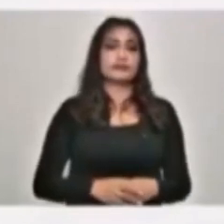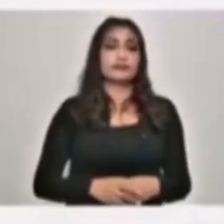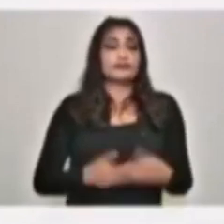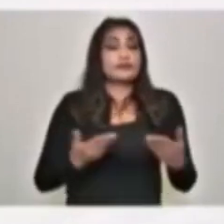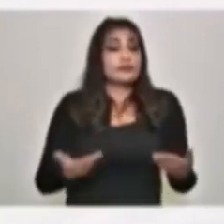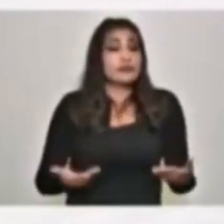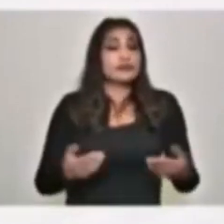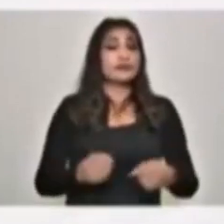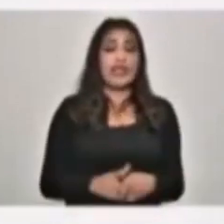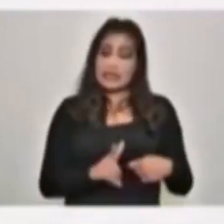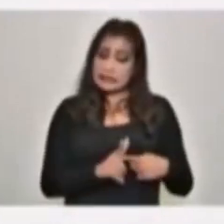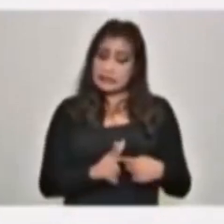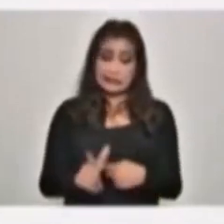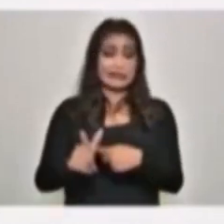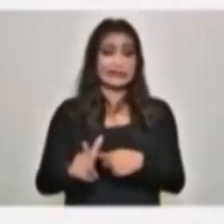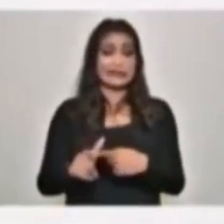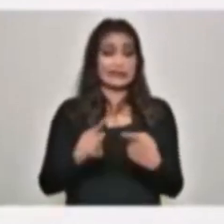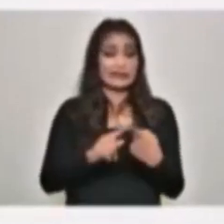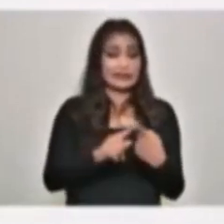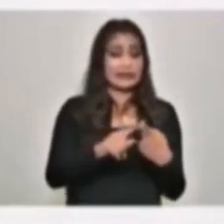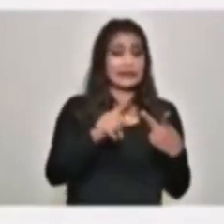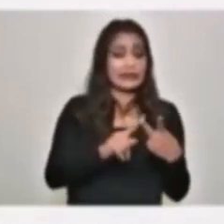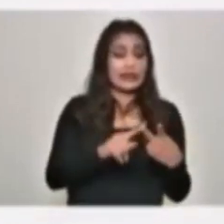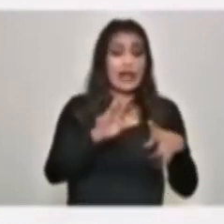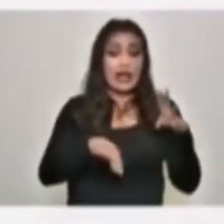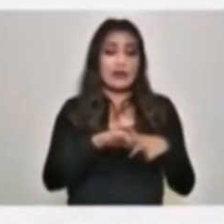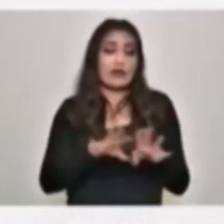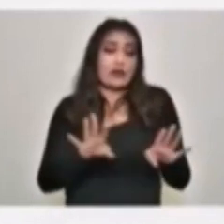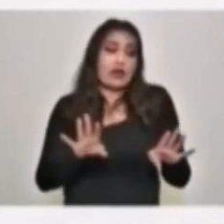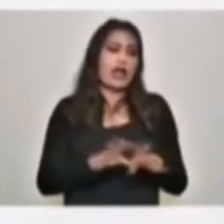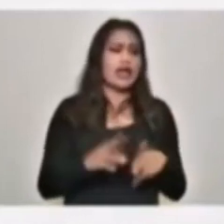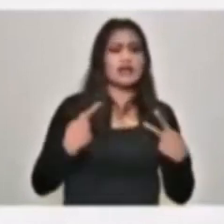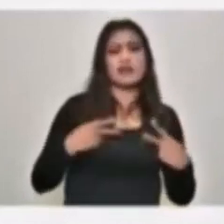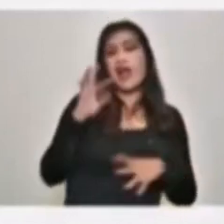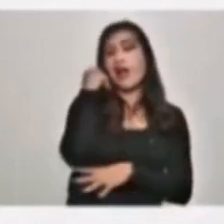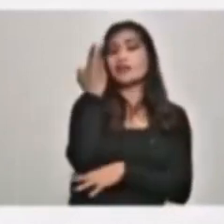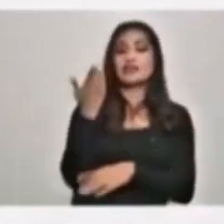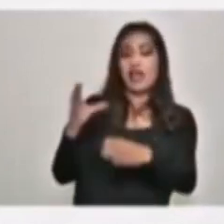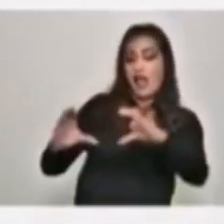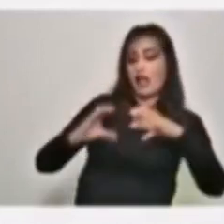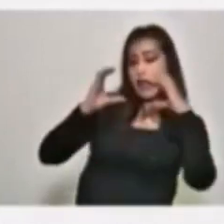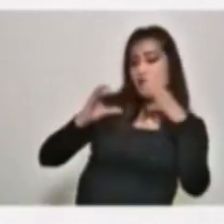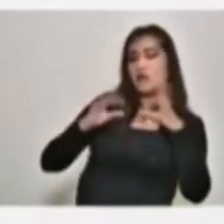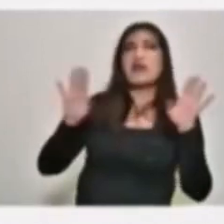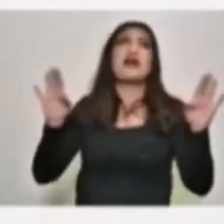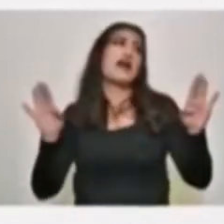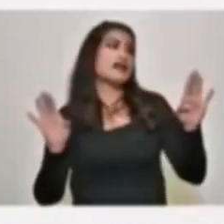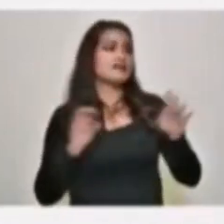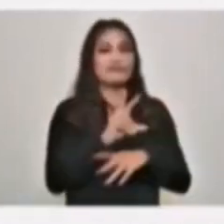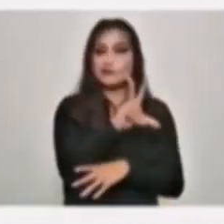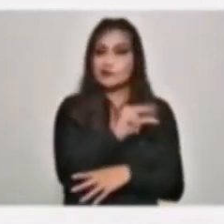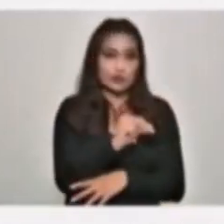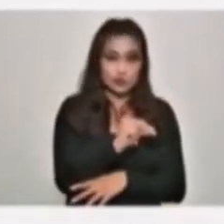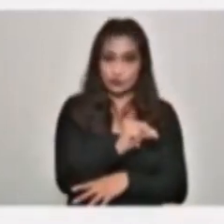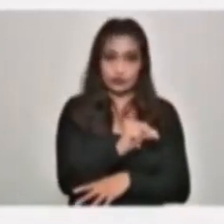No quiero pensar que han decidido poner en riesgo su vida de manera consciente. Nadie